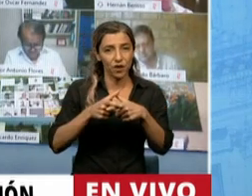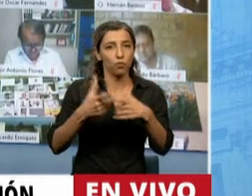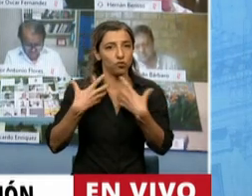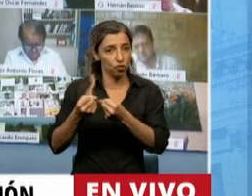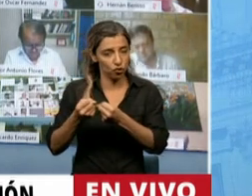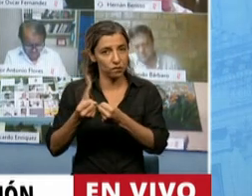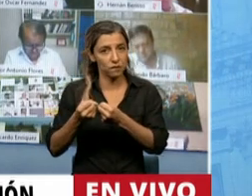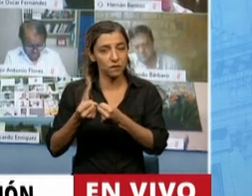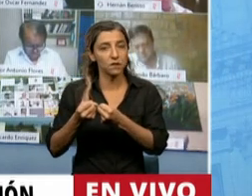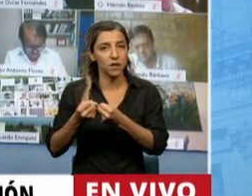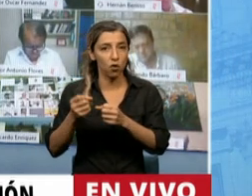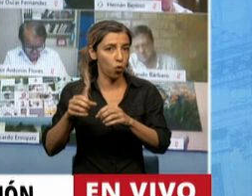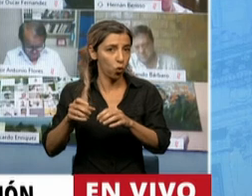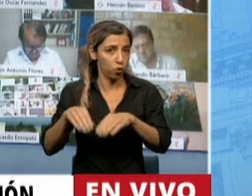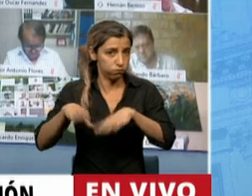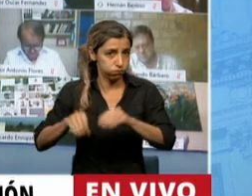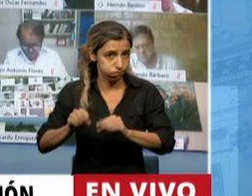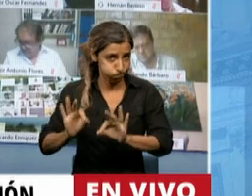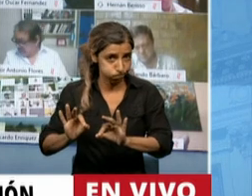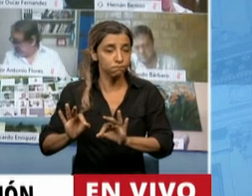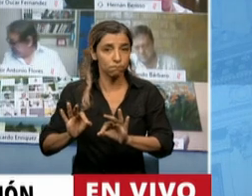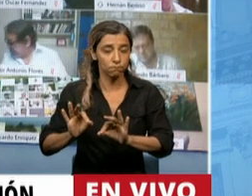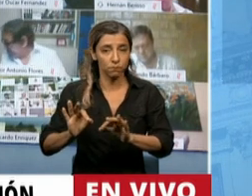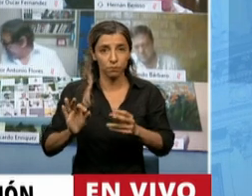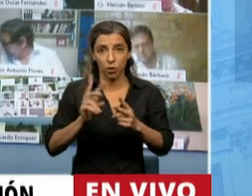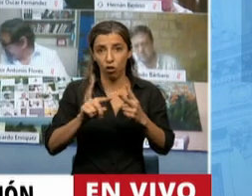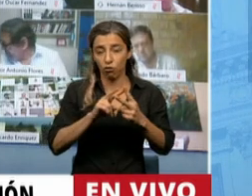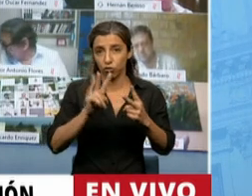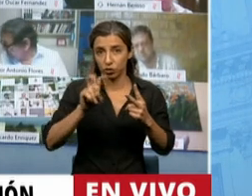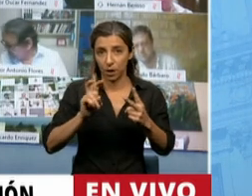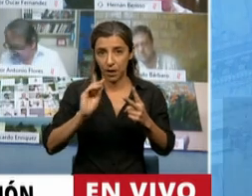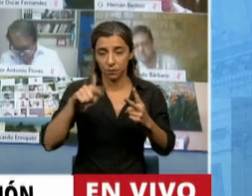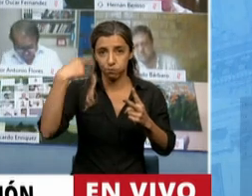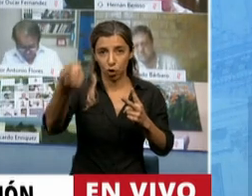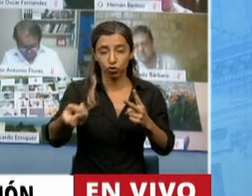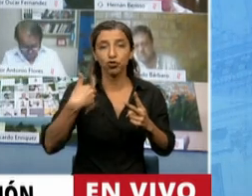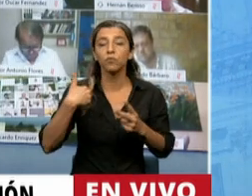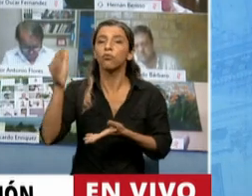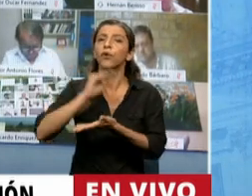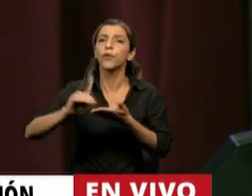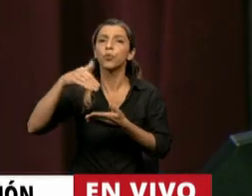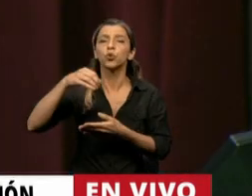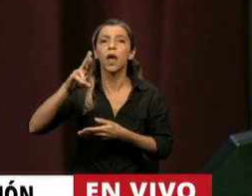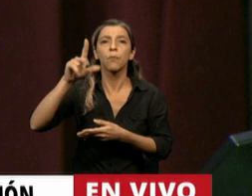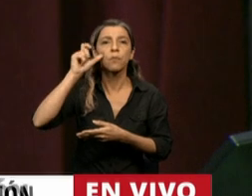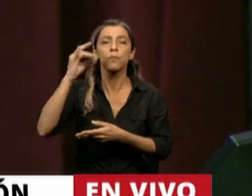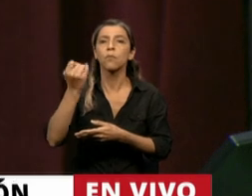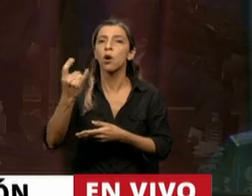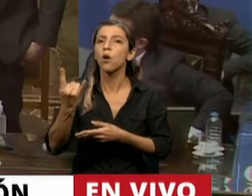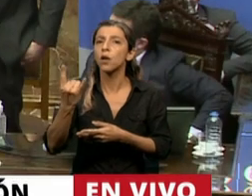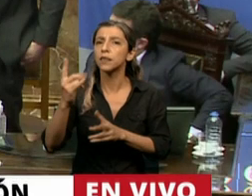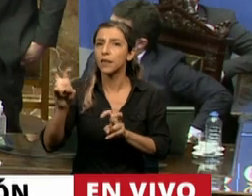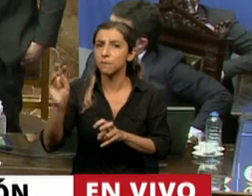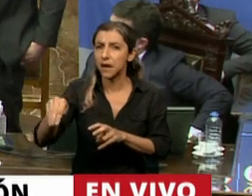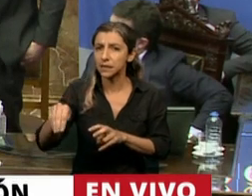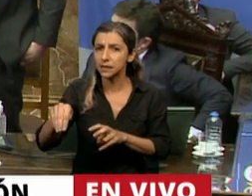salud por unanimidad eh diputada moró queda algún tema más